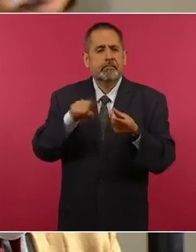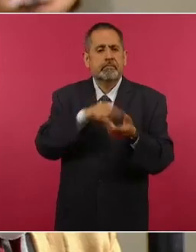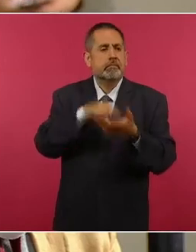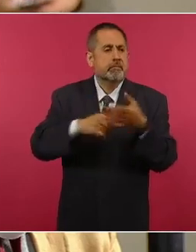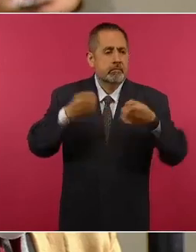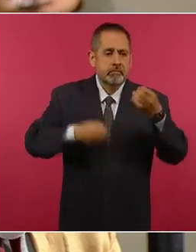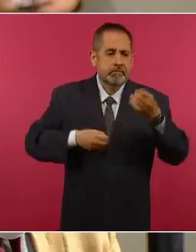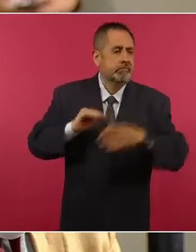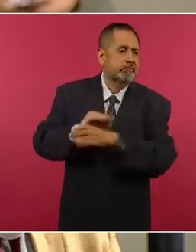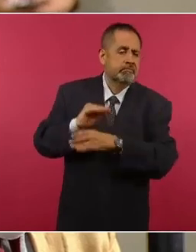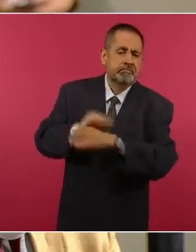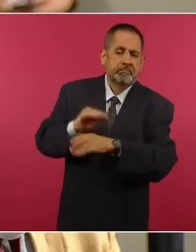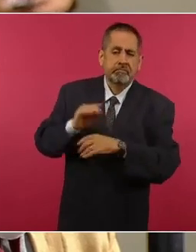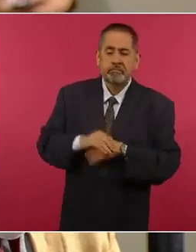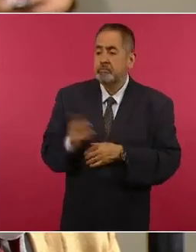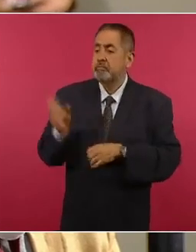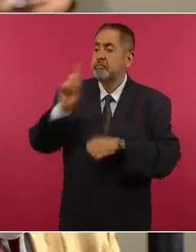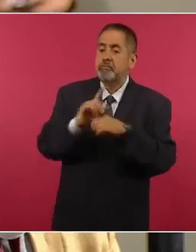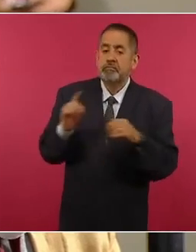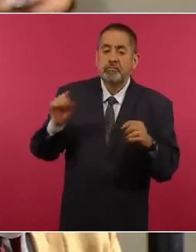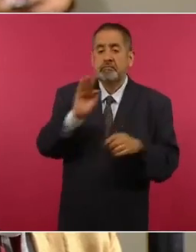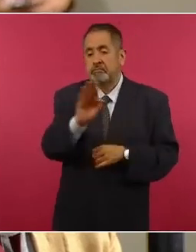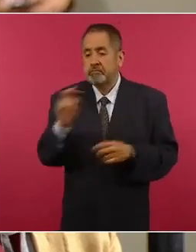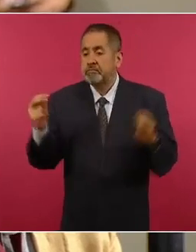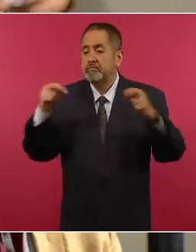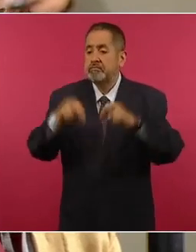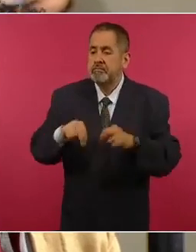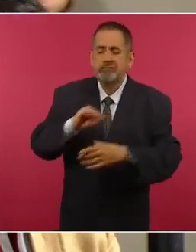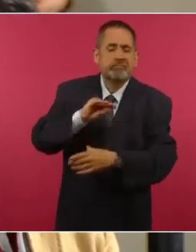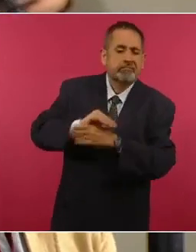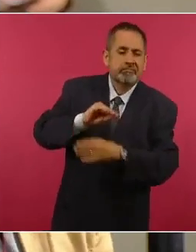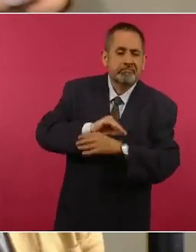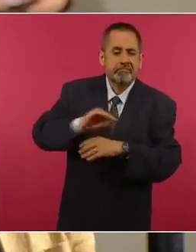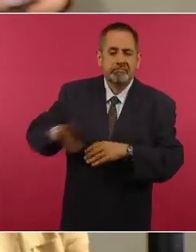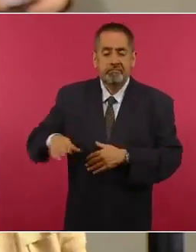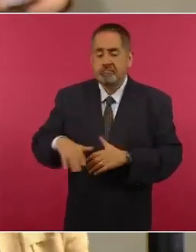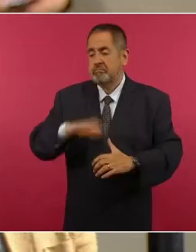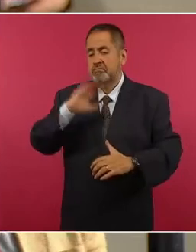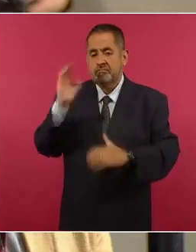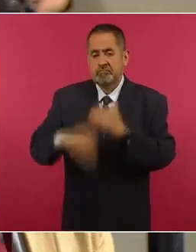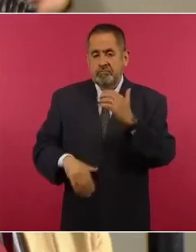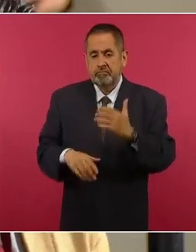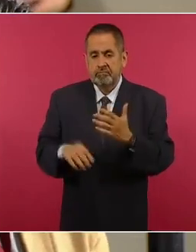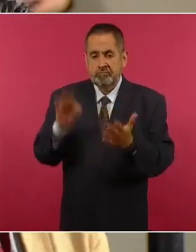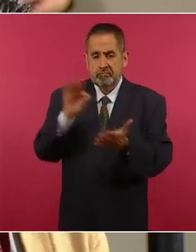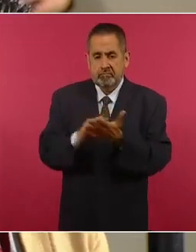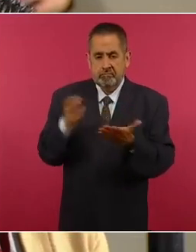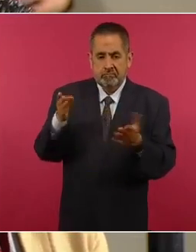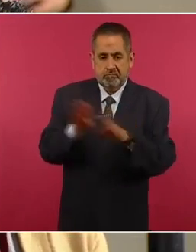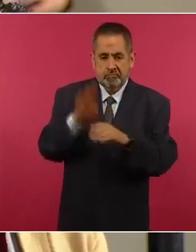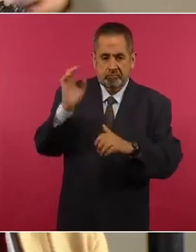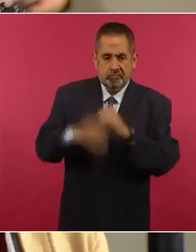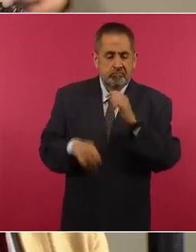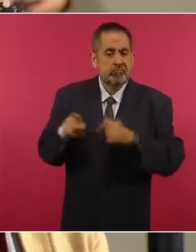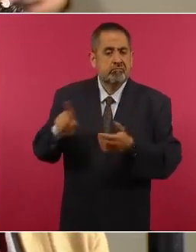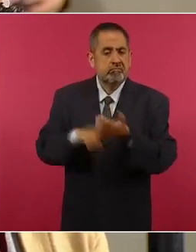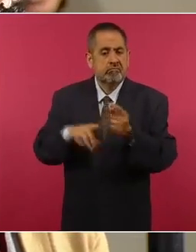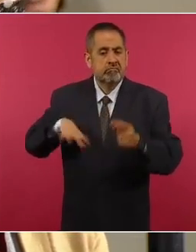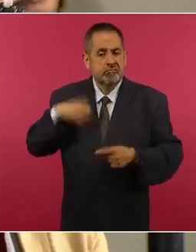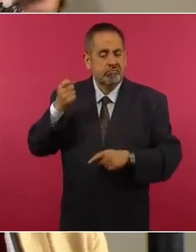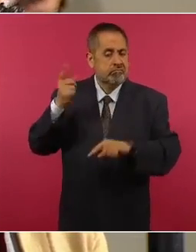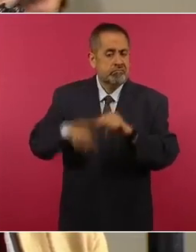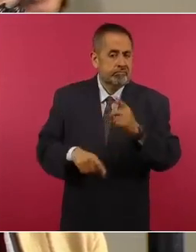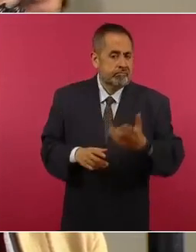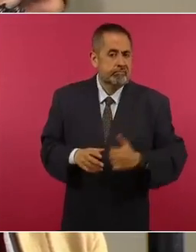juzgados, fechas de audiencias amañadas hasta la culminación del juicio con el fallo a favor de los abusivos